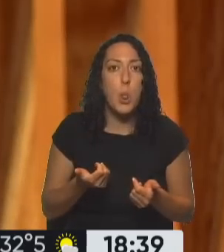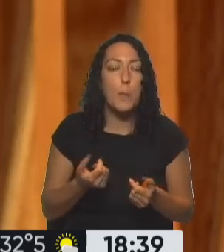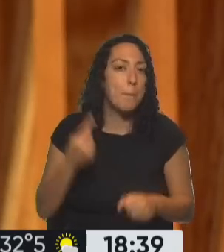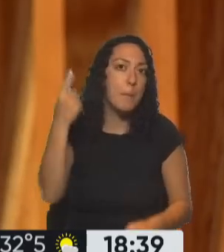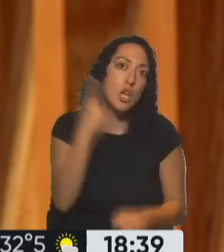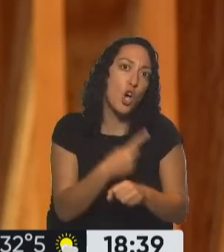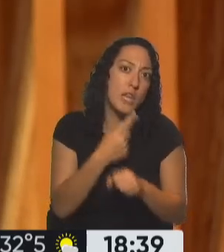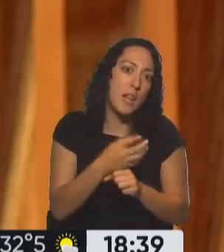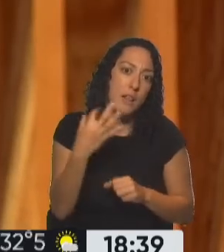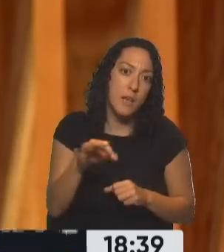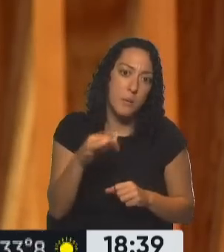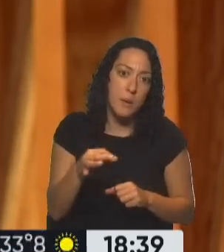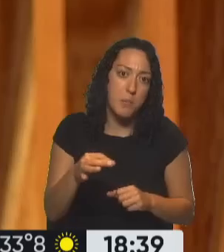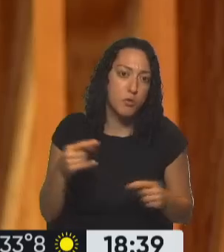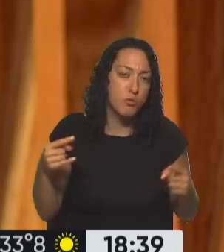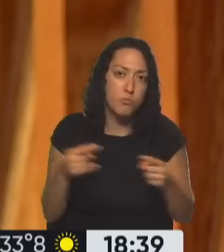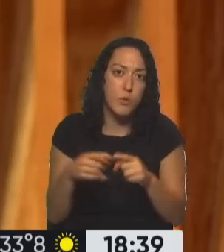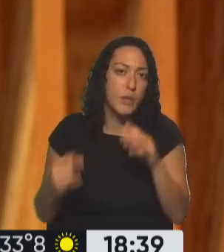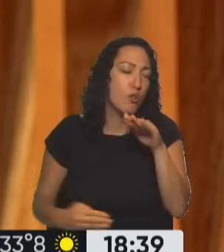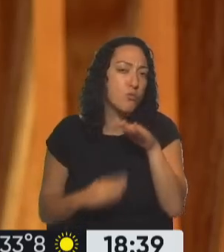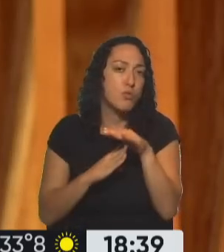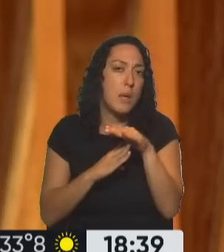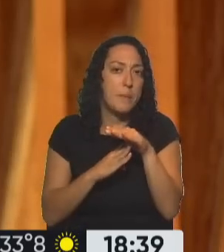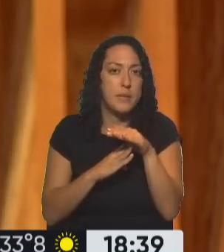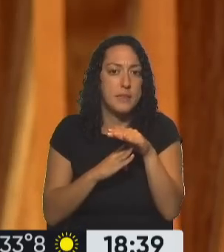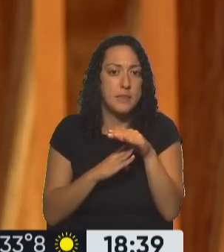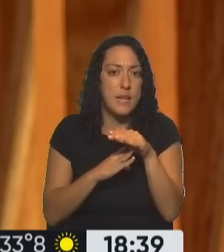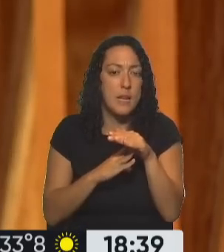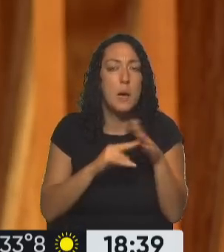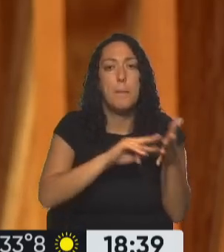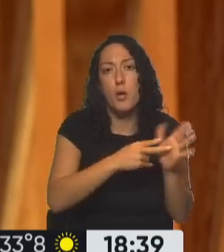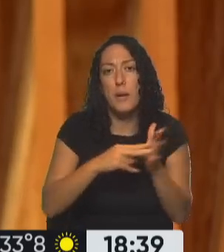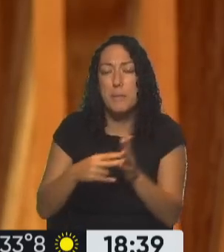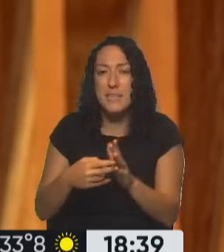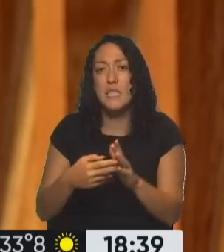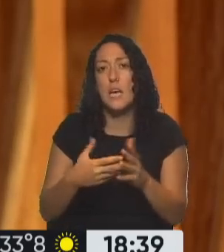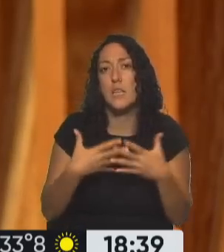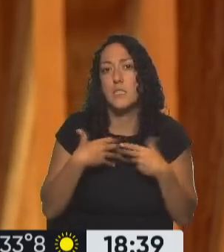prioridad, que siga en el centro de la escena, trabajando con todas las demás problemáticas sanitarias.